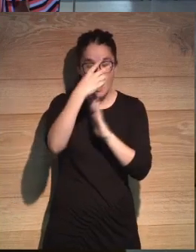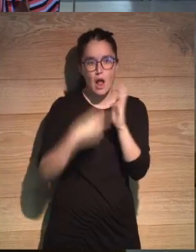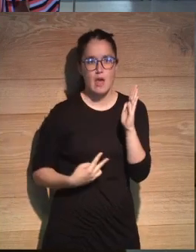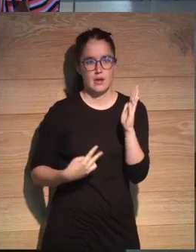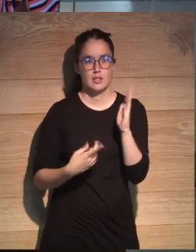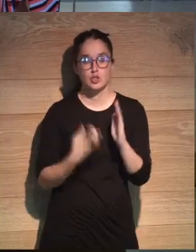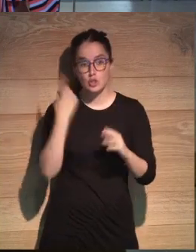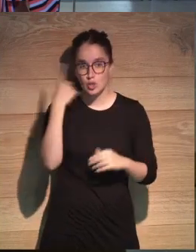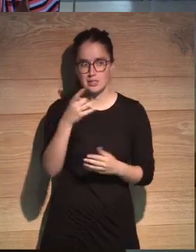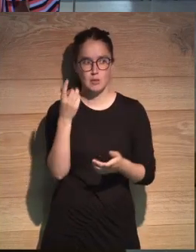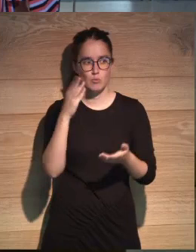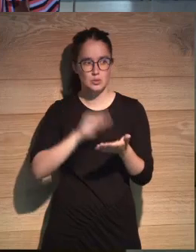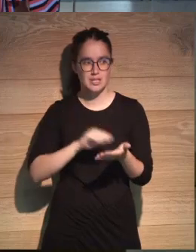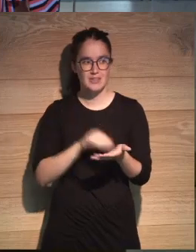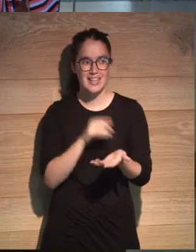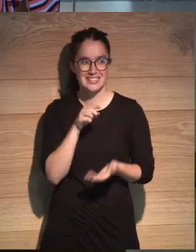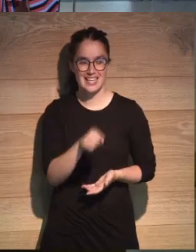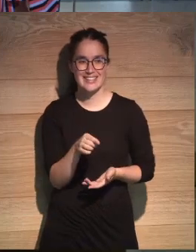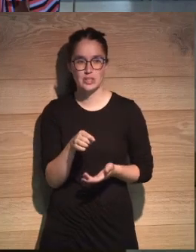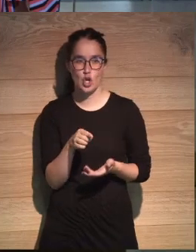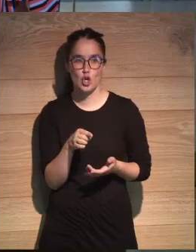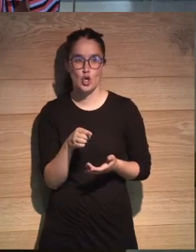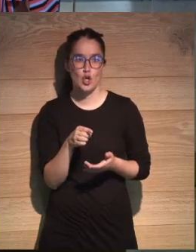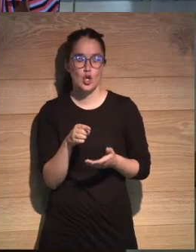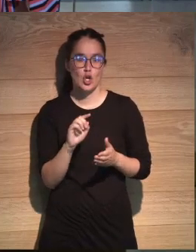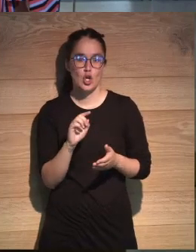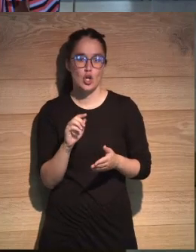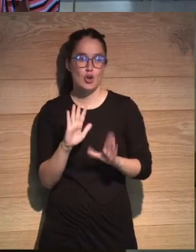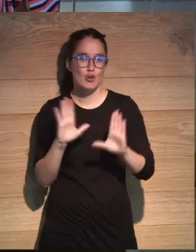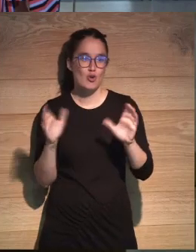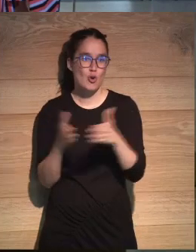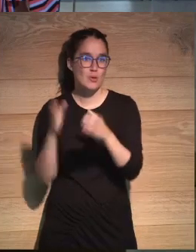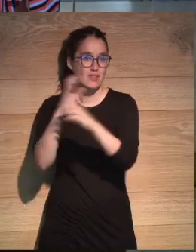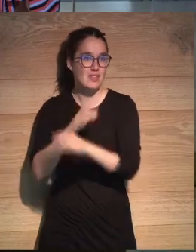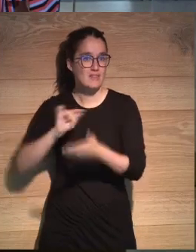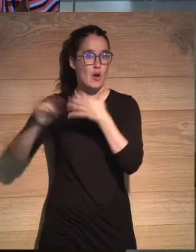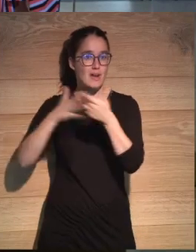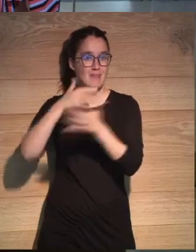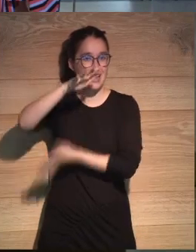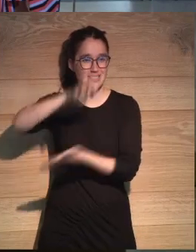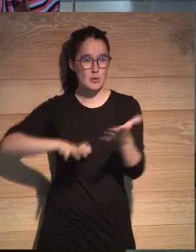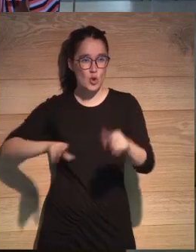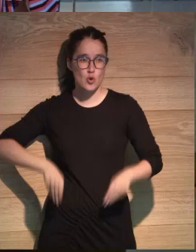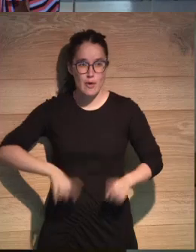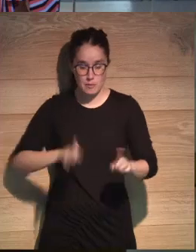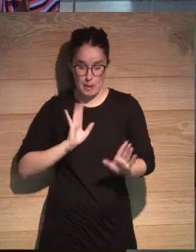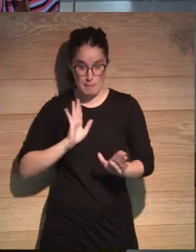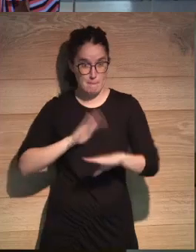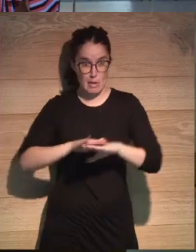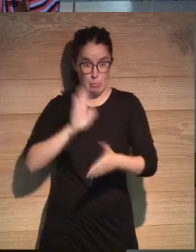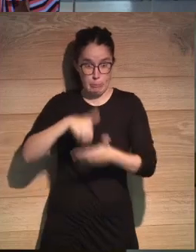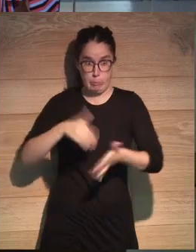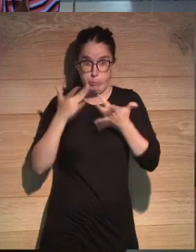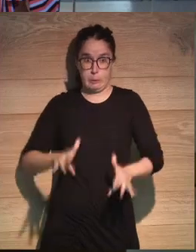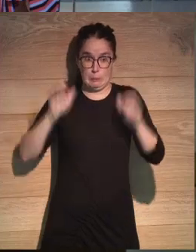veces eso pues no se acepta bien por parte del autor del artículo. Bueno, perdón que me he metido aquí, no